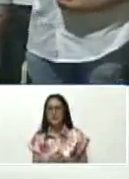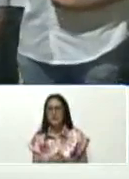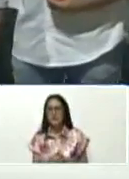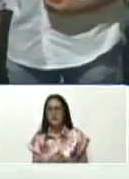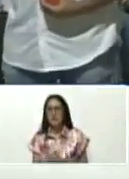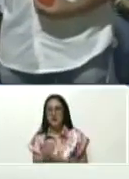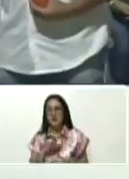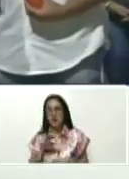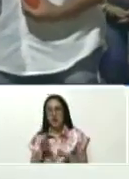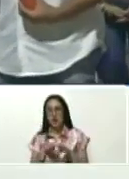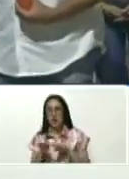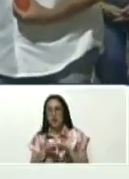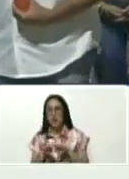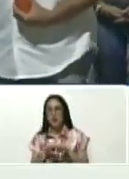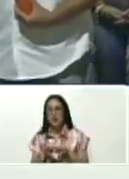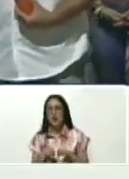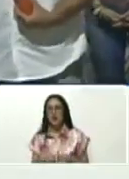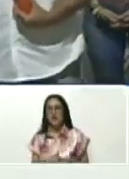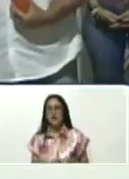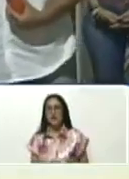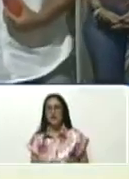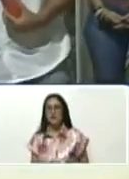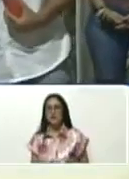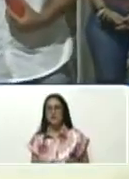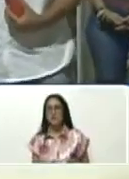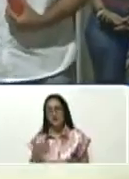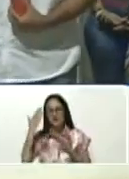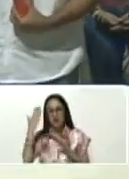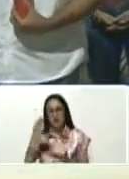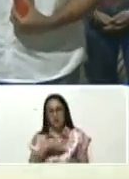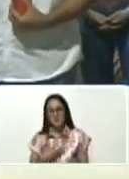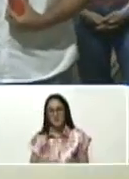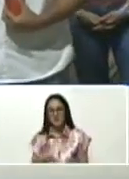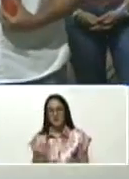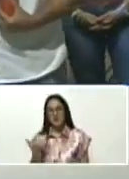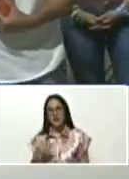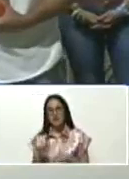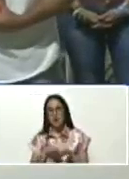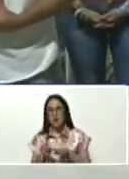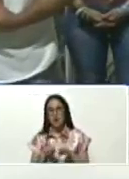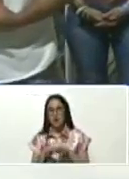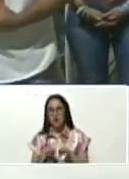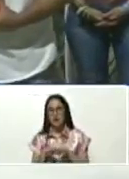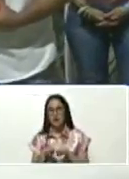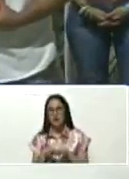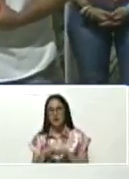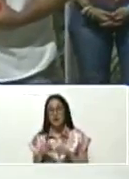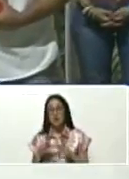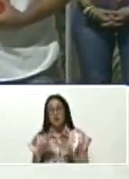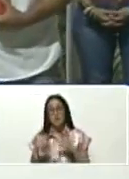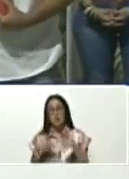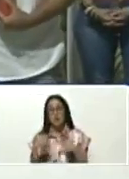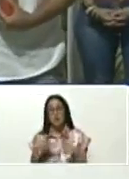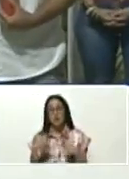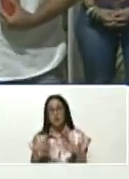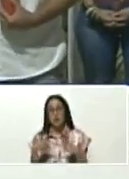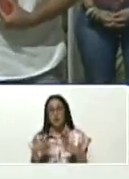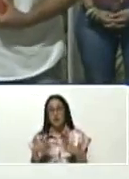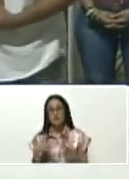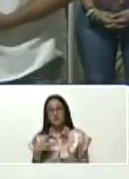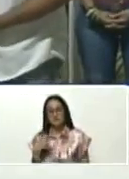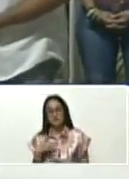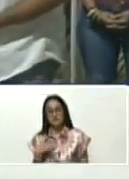en el estado Cojedes. Un saludo, señor presidente, de aquí de Cojedes. Los productores de pequeños rumiantes nos sentimos